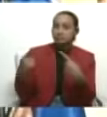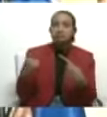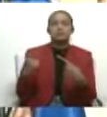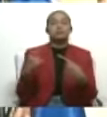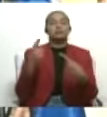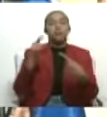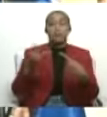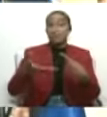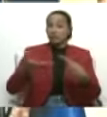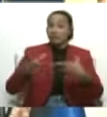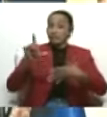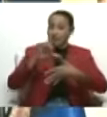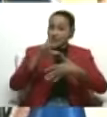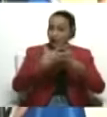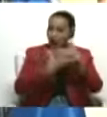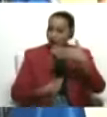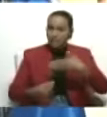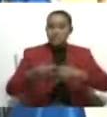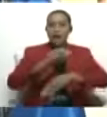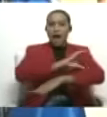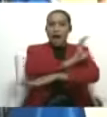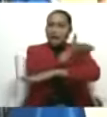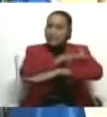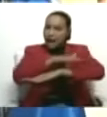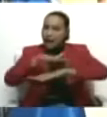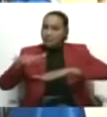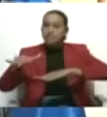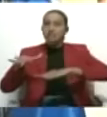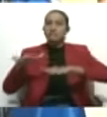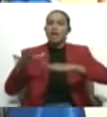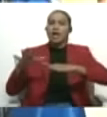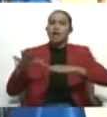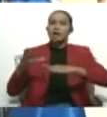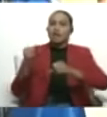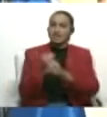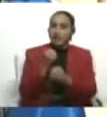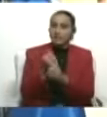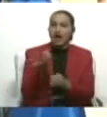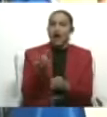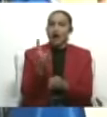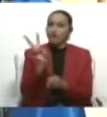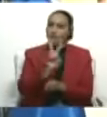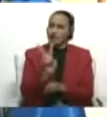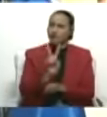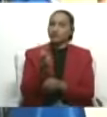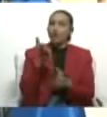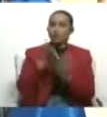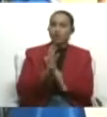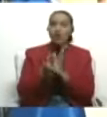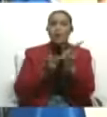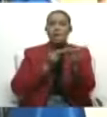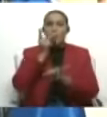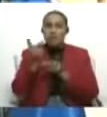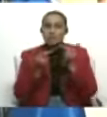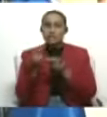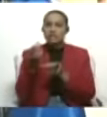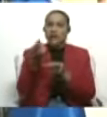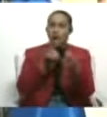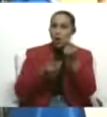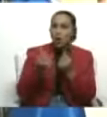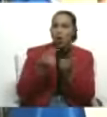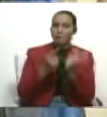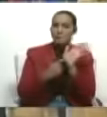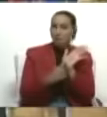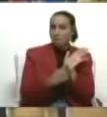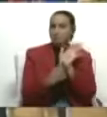en Caribe, y también el trabajo de Venezuela en plan político y económico en cuanto a la